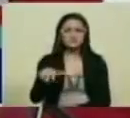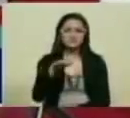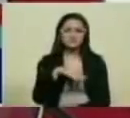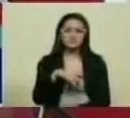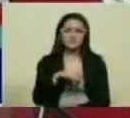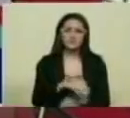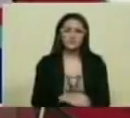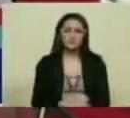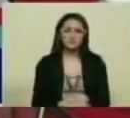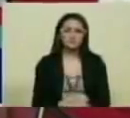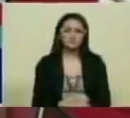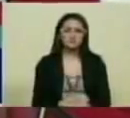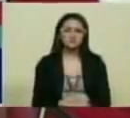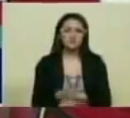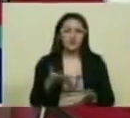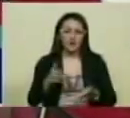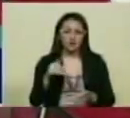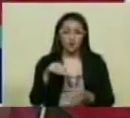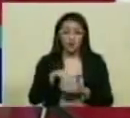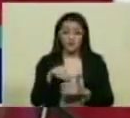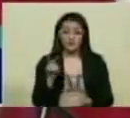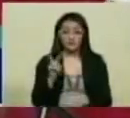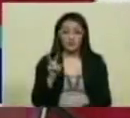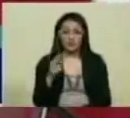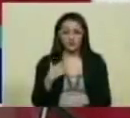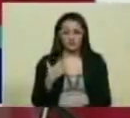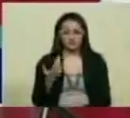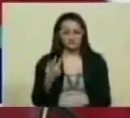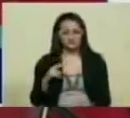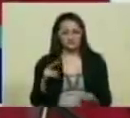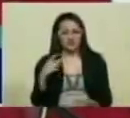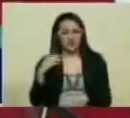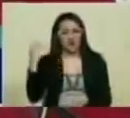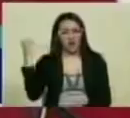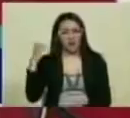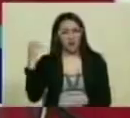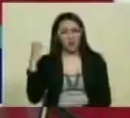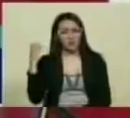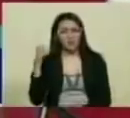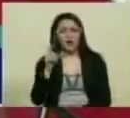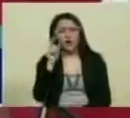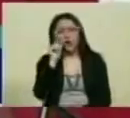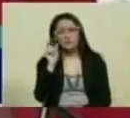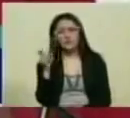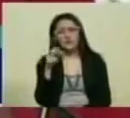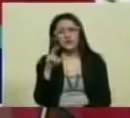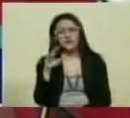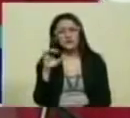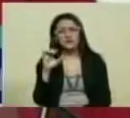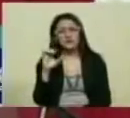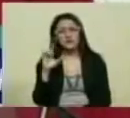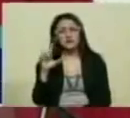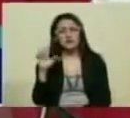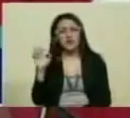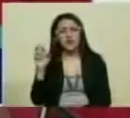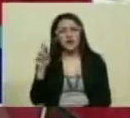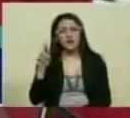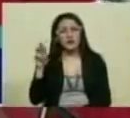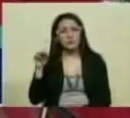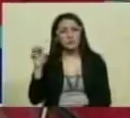pesar de haber nacido aquí, pero que se creen europeos, Guillermo Morón, en el año